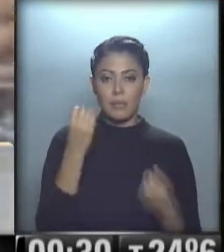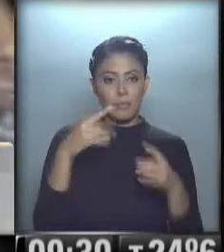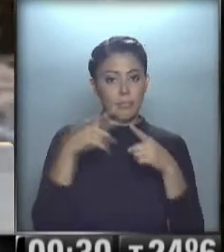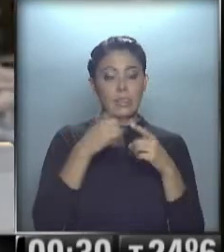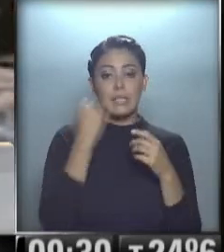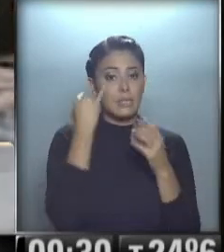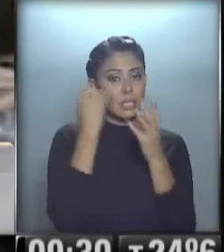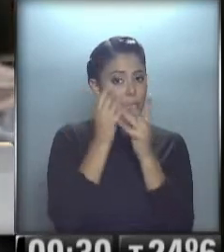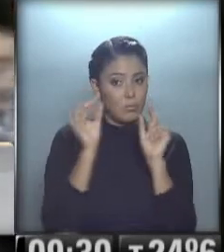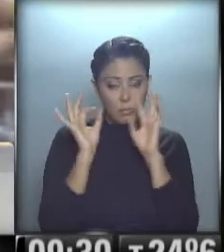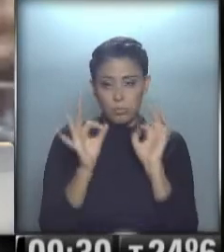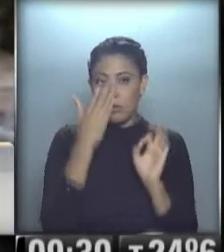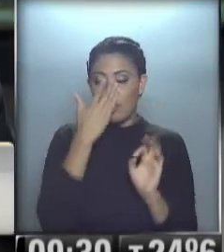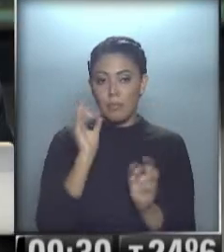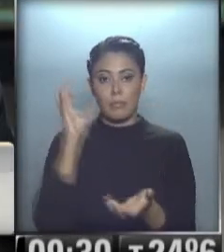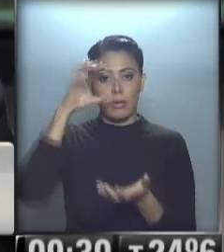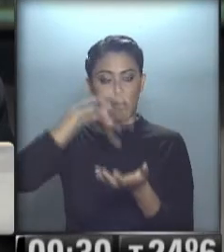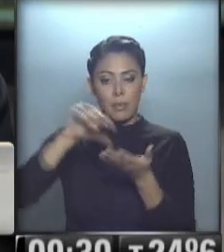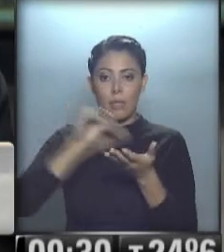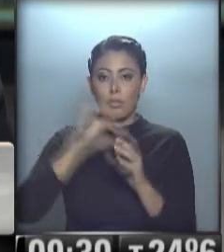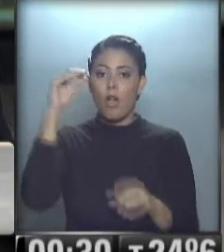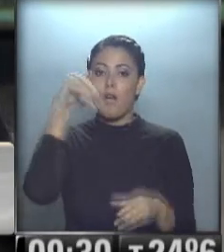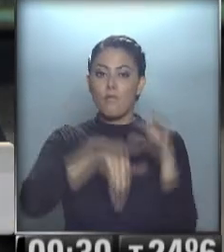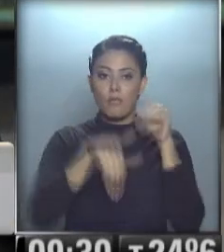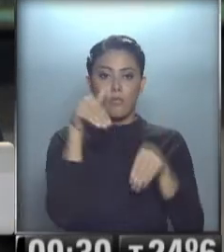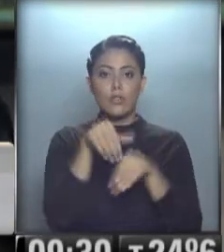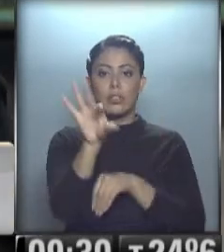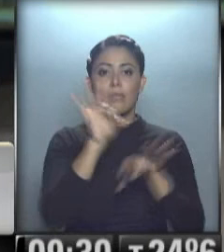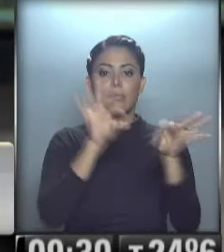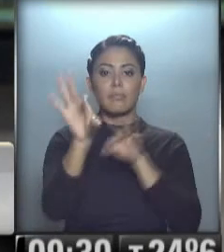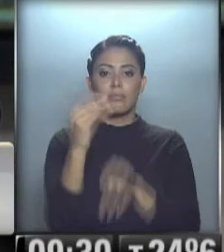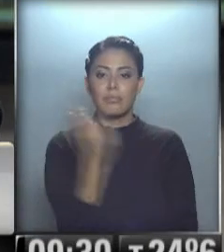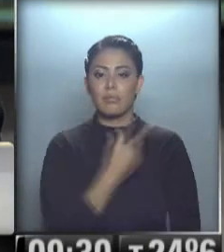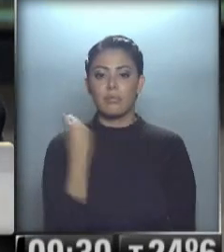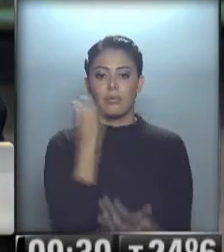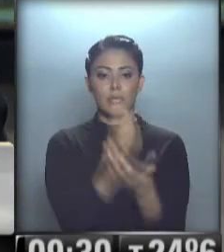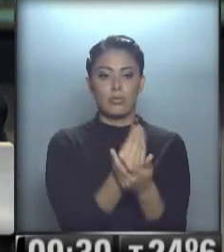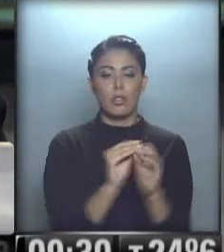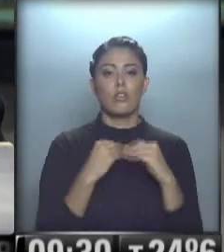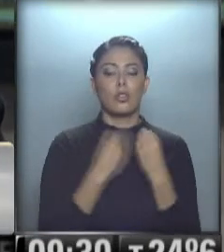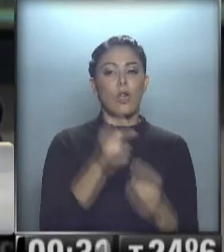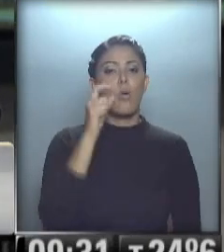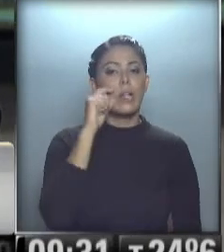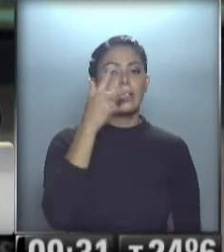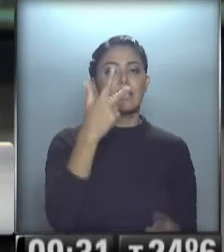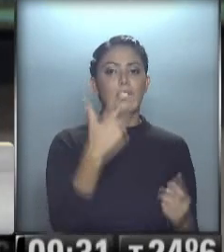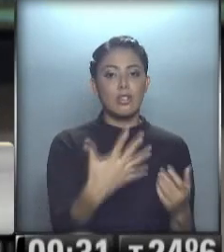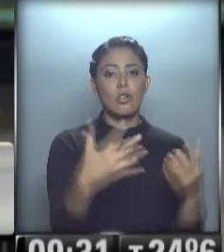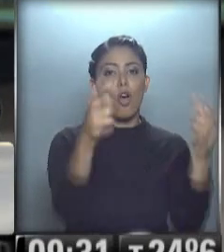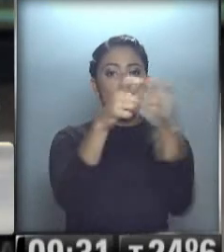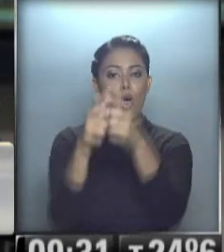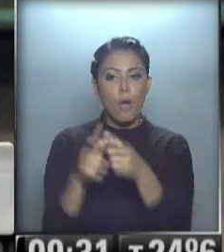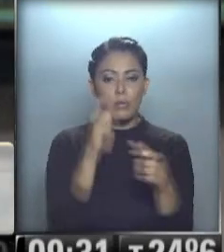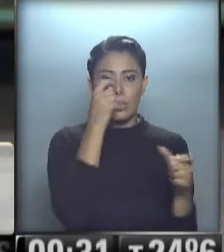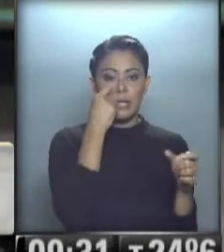finalicen se votan en el recinto de la cámara de diputados- las autoridades para las 45 comisiones de trabajo que tiene